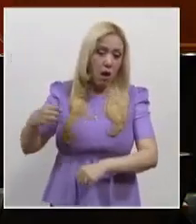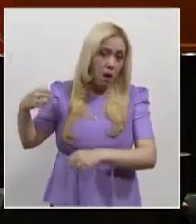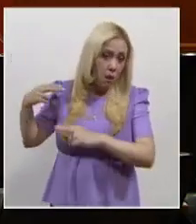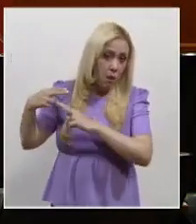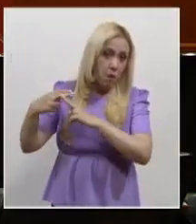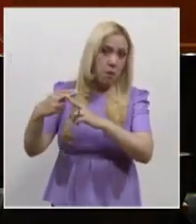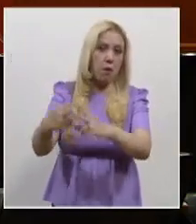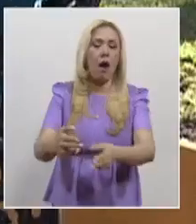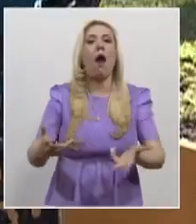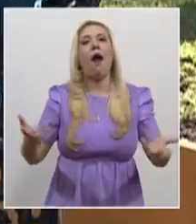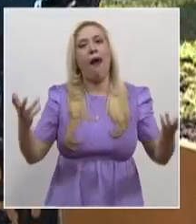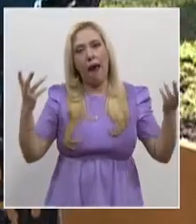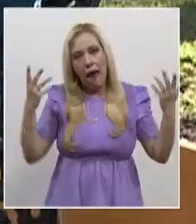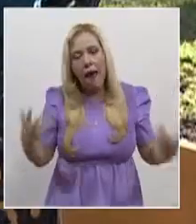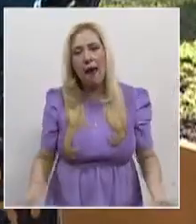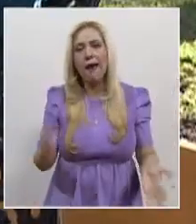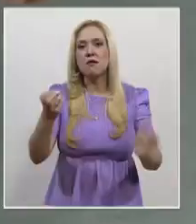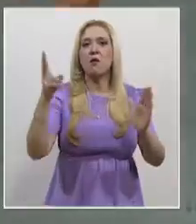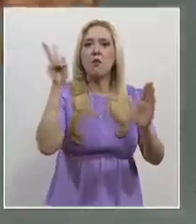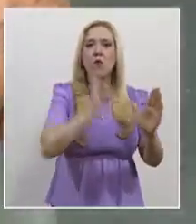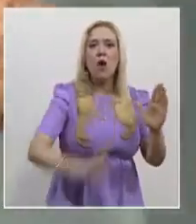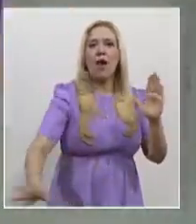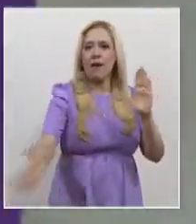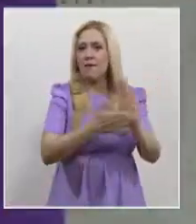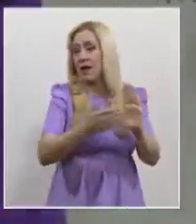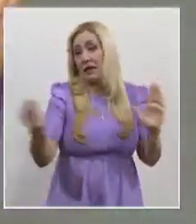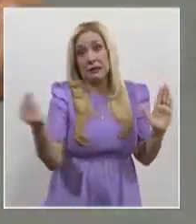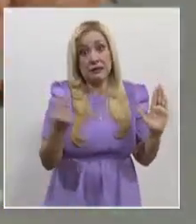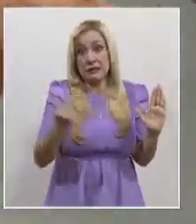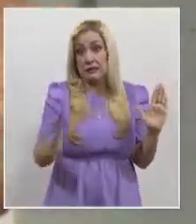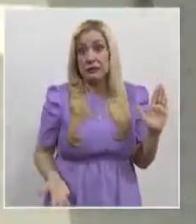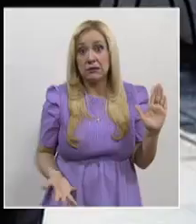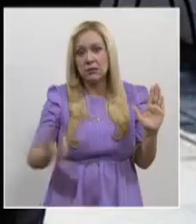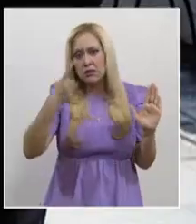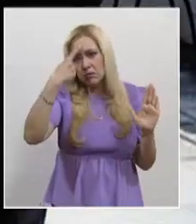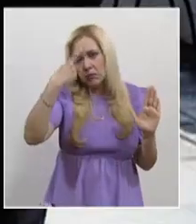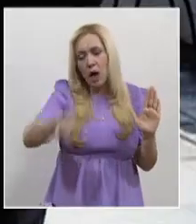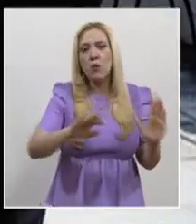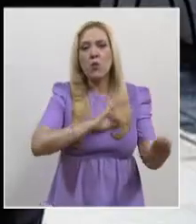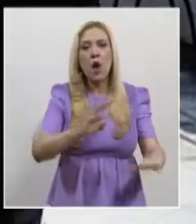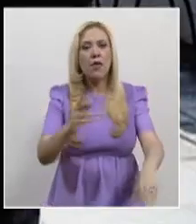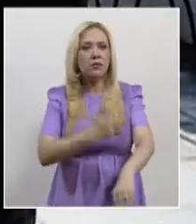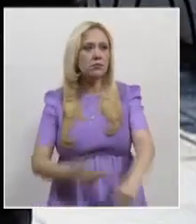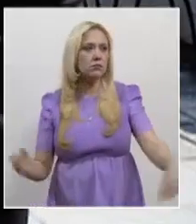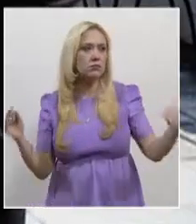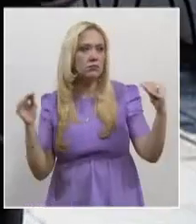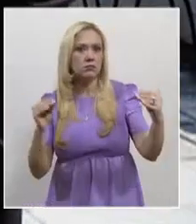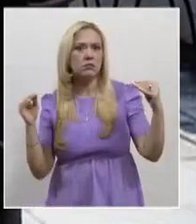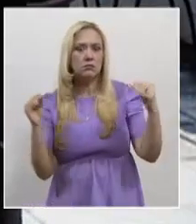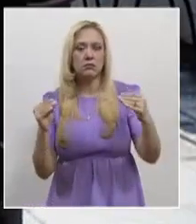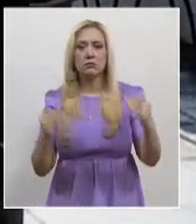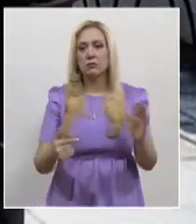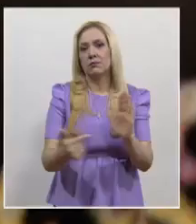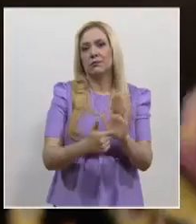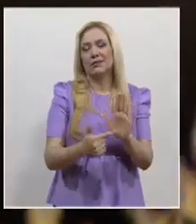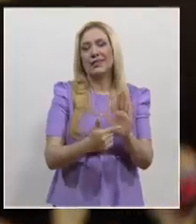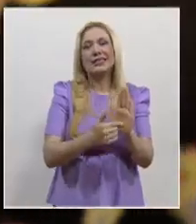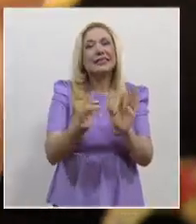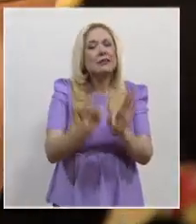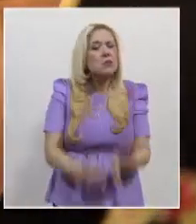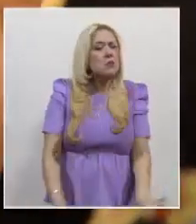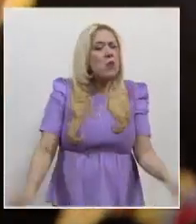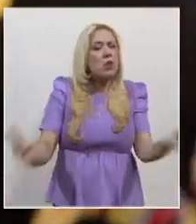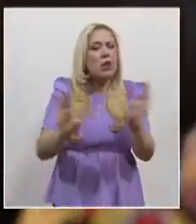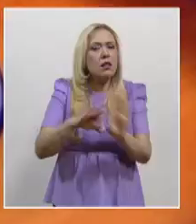que constituye un presupuesto procesal necesario para el ejercicio y procedencia de la acción, al ser documento base de